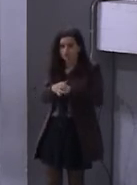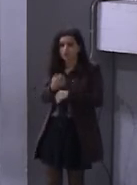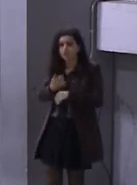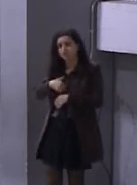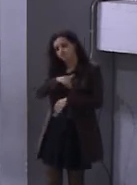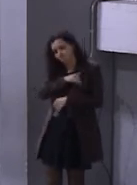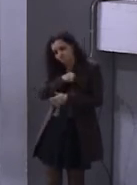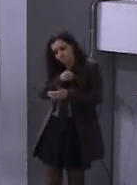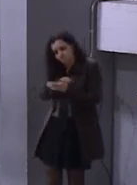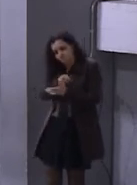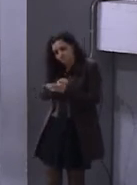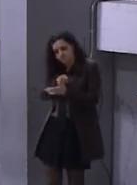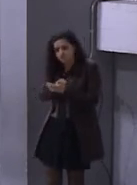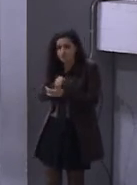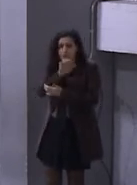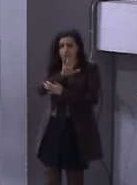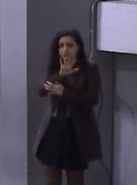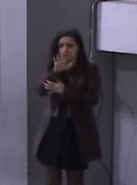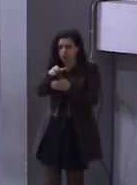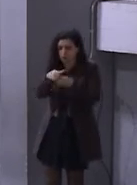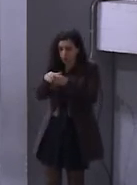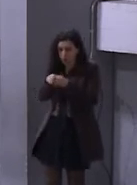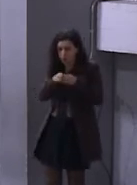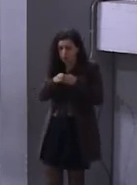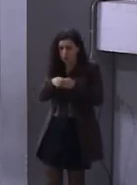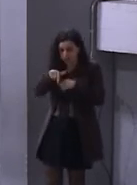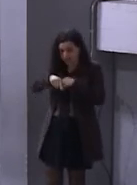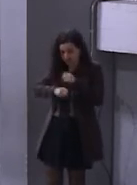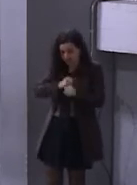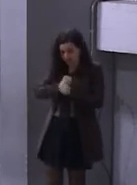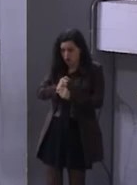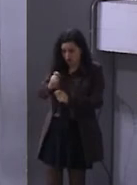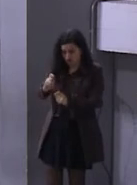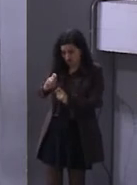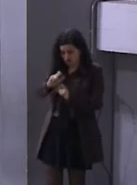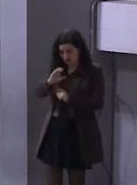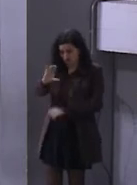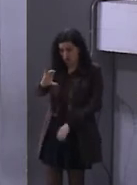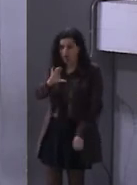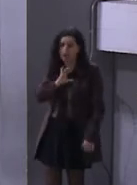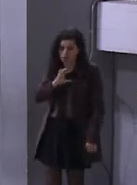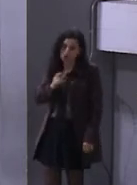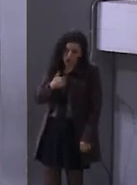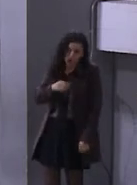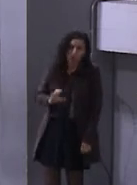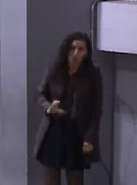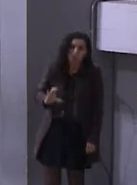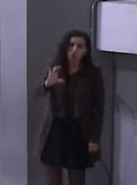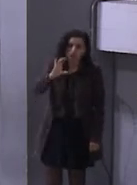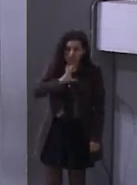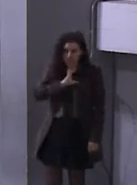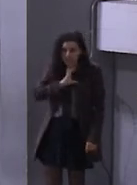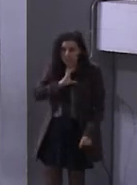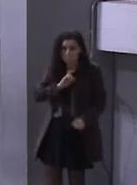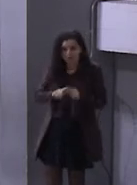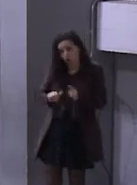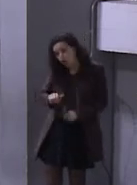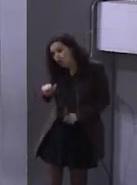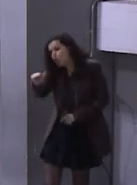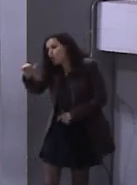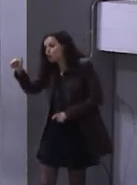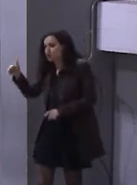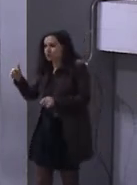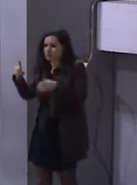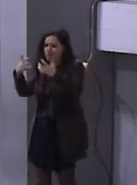intentando que las 55 cooperativas que nos dieron sus recursos no los den, pero estamos también hablando con otras